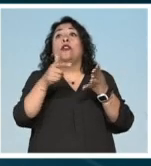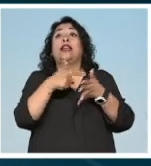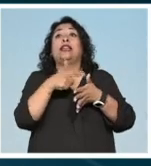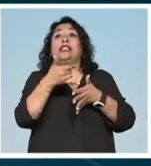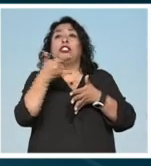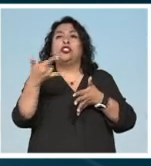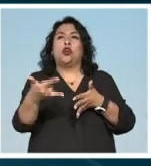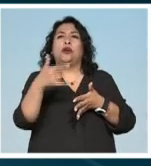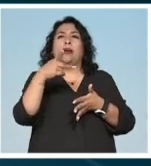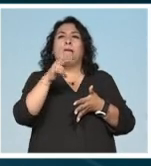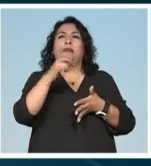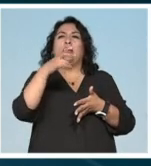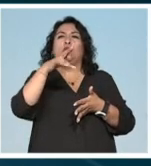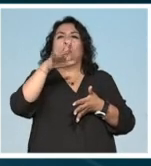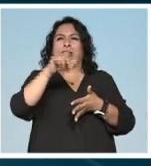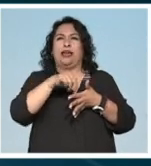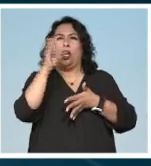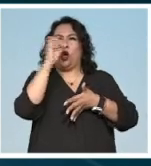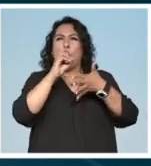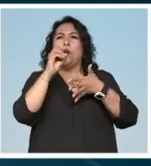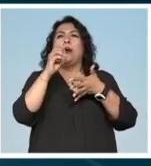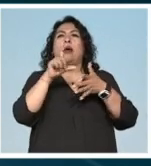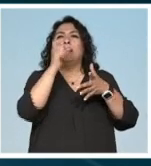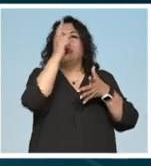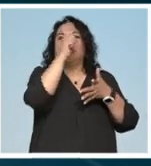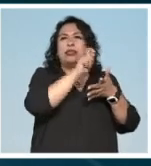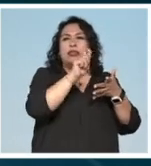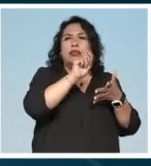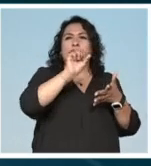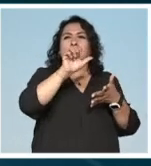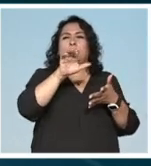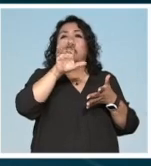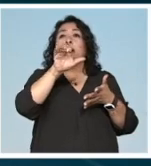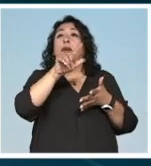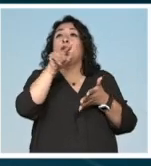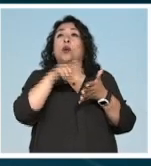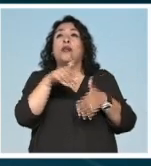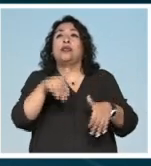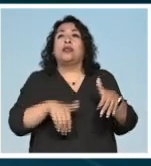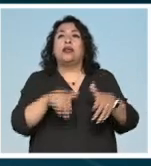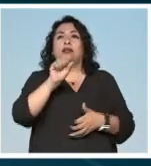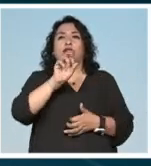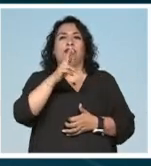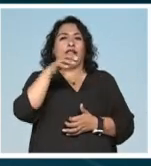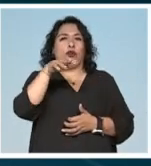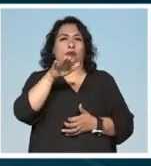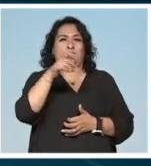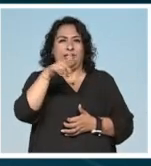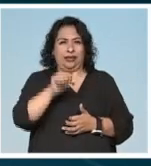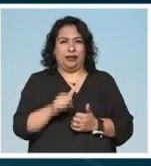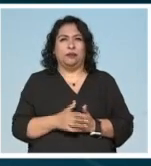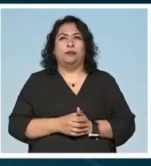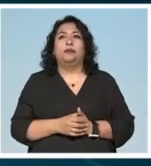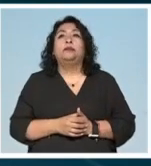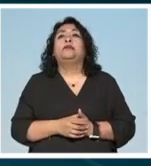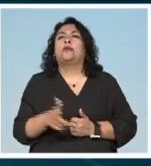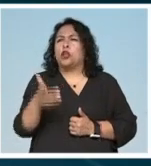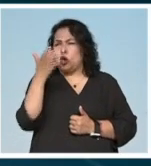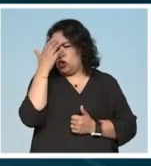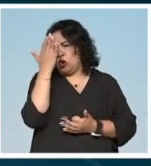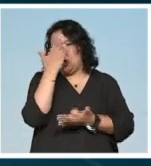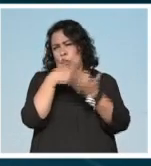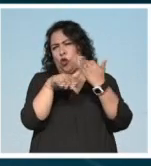de Chiquita Pingüica, obra con texto de Sabina Berman, que se presenta en el Teatro Sergio Magaña. Para conocer